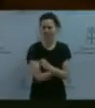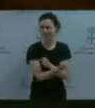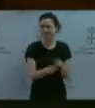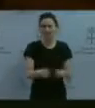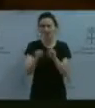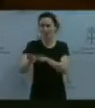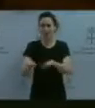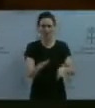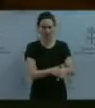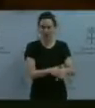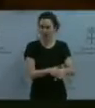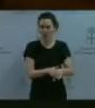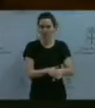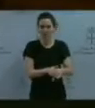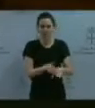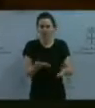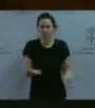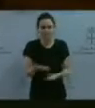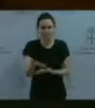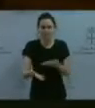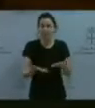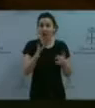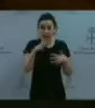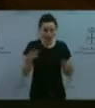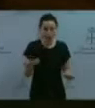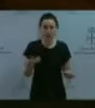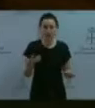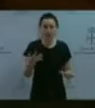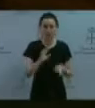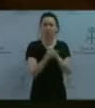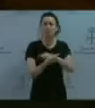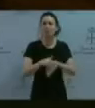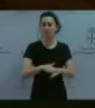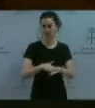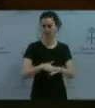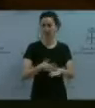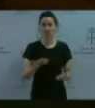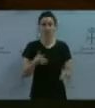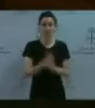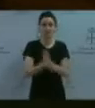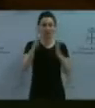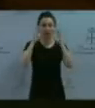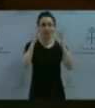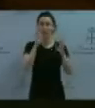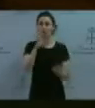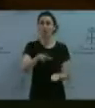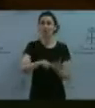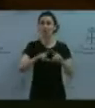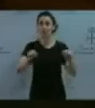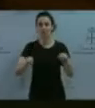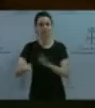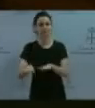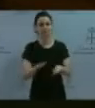y de la izquierda. Y eso es normal, porque la lengua no tiene ideología ni pertenece a ninguna